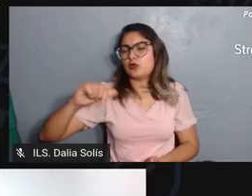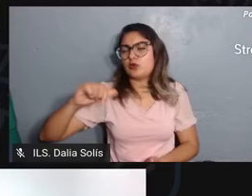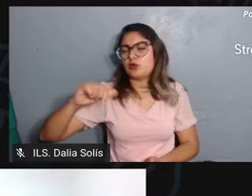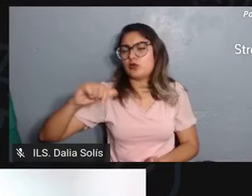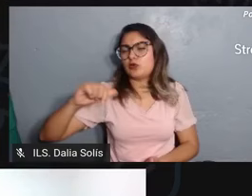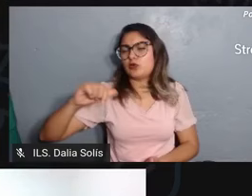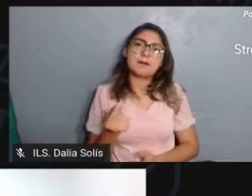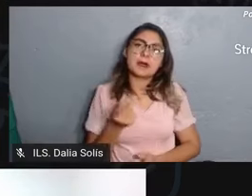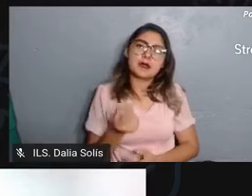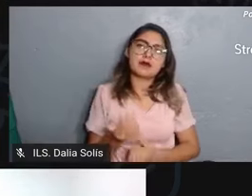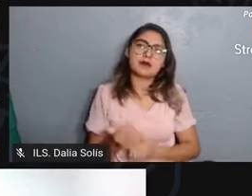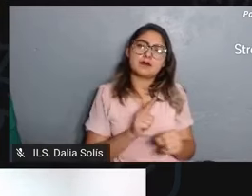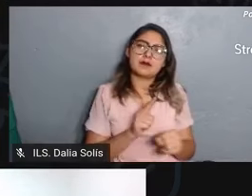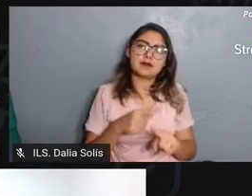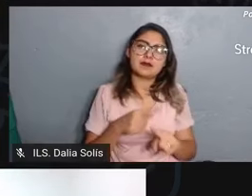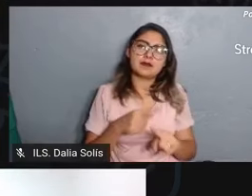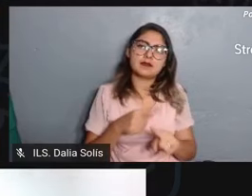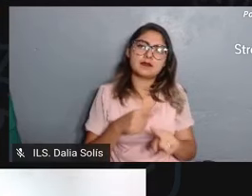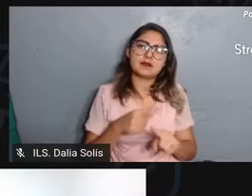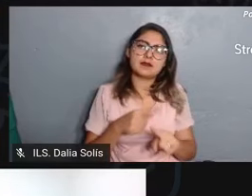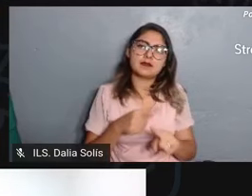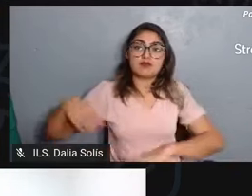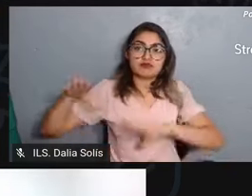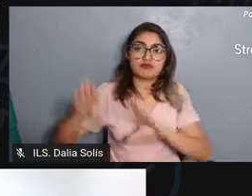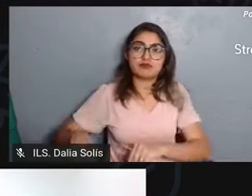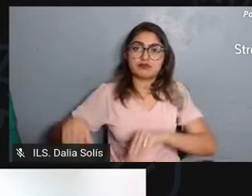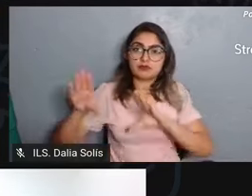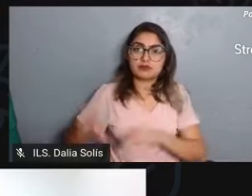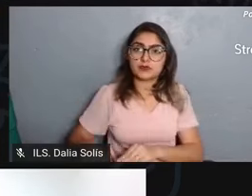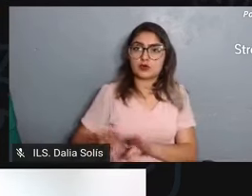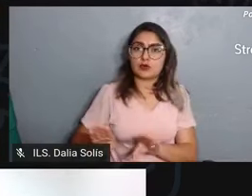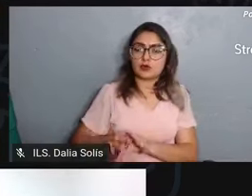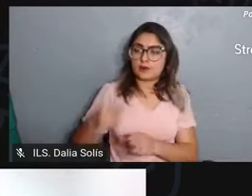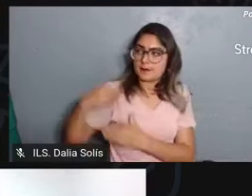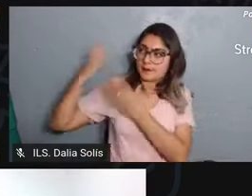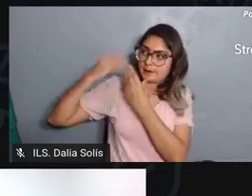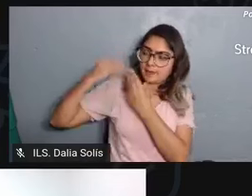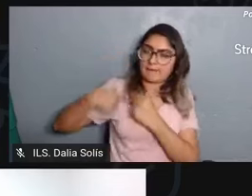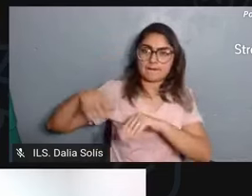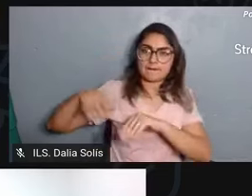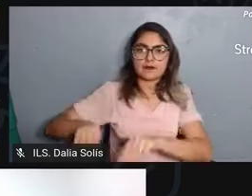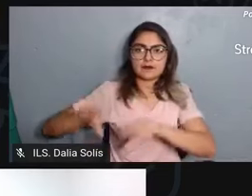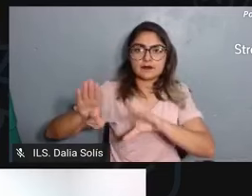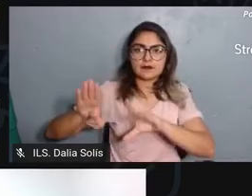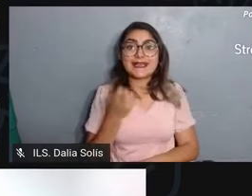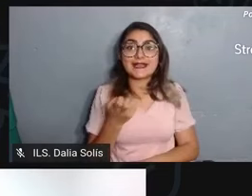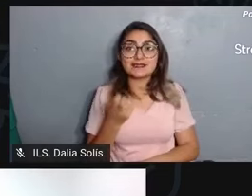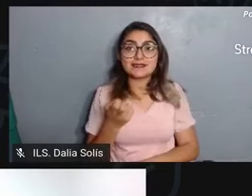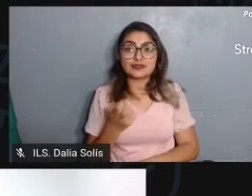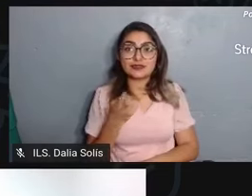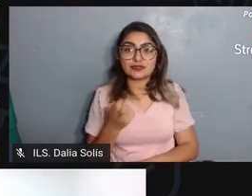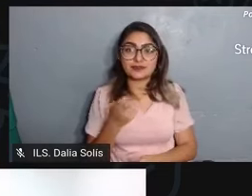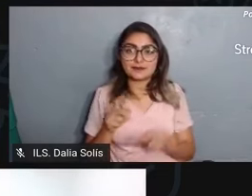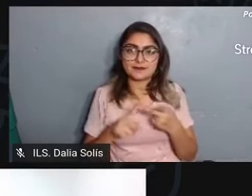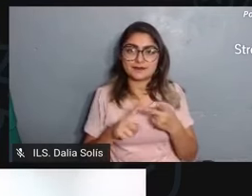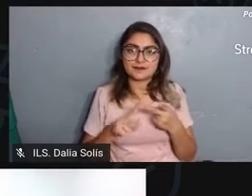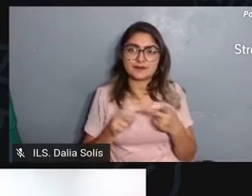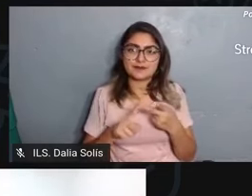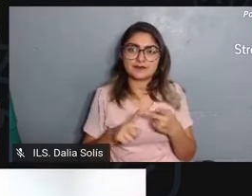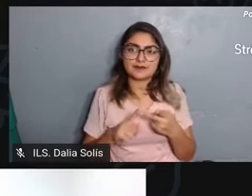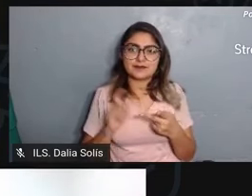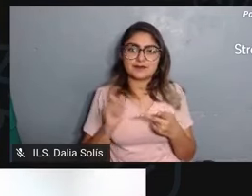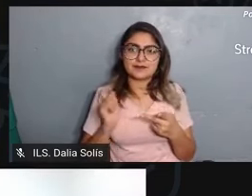transmitir cómo fueron educados, es la forma en la que se manifiesta y se expresa el olón de la sexualidad